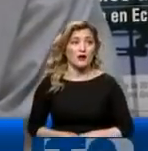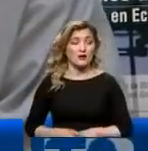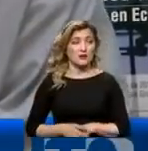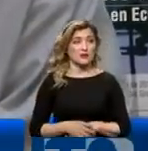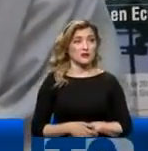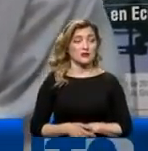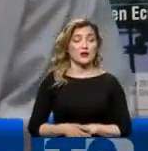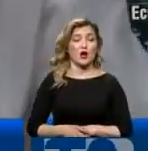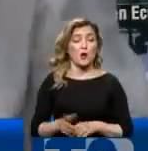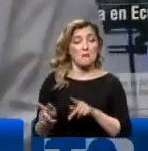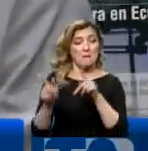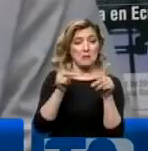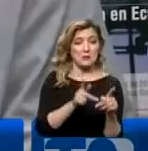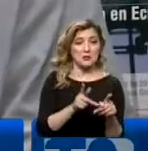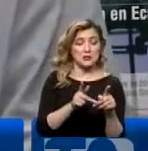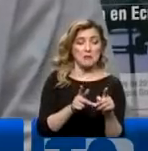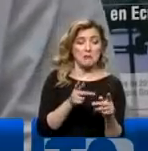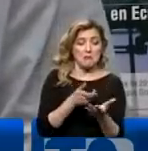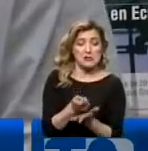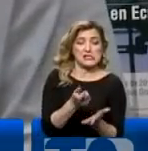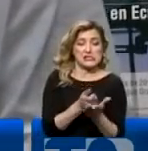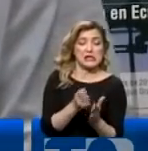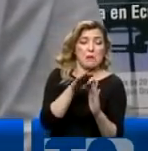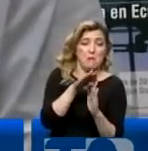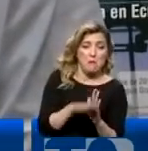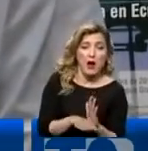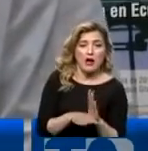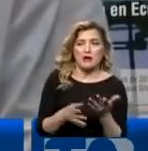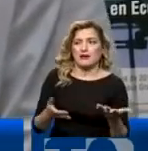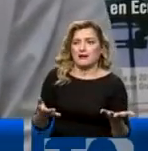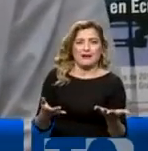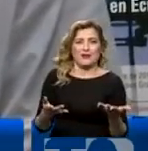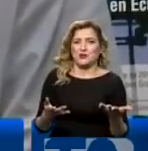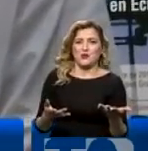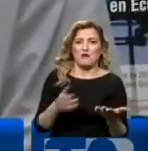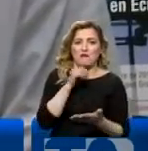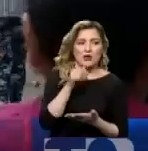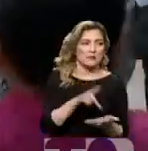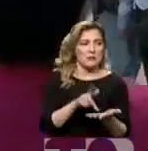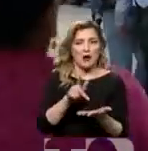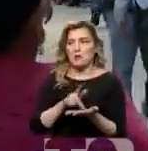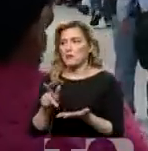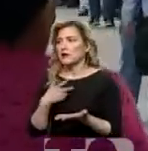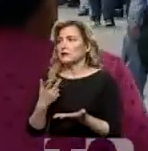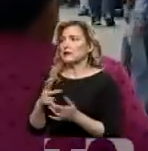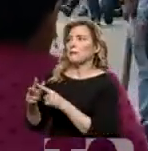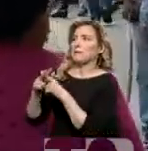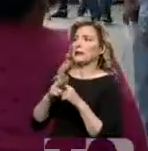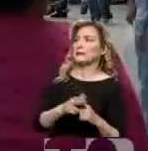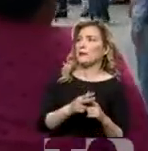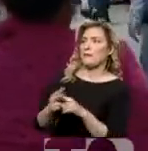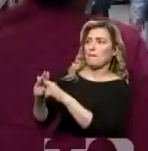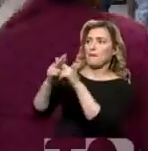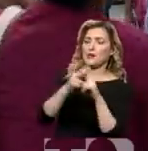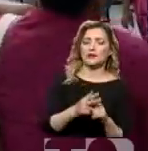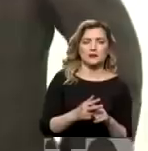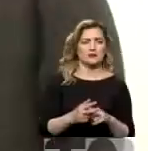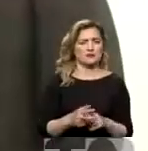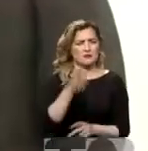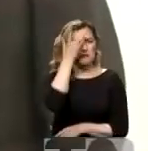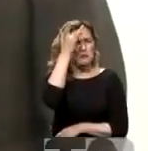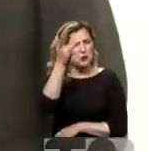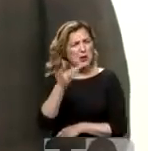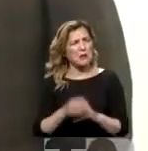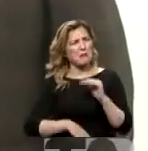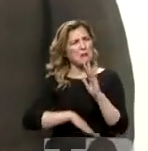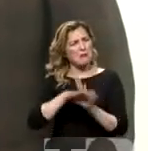achicado, no han implementado esa austeridad y les falta plata para pagar las cuentas. Punto. Pero ¿por qué tiene que generar más deuda el